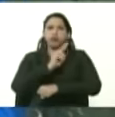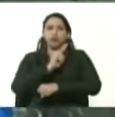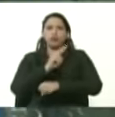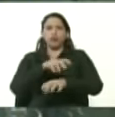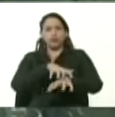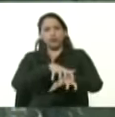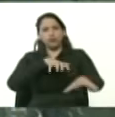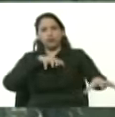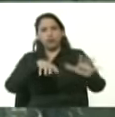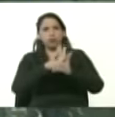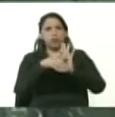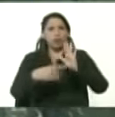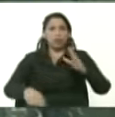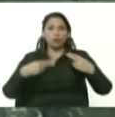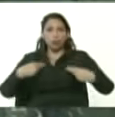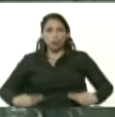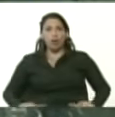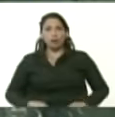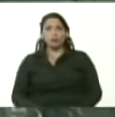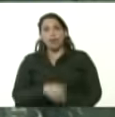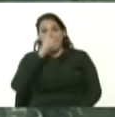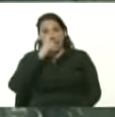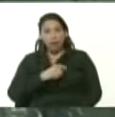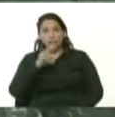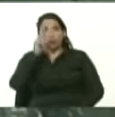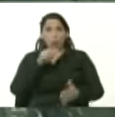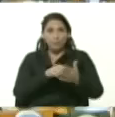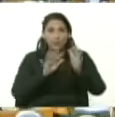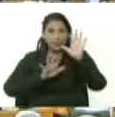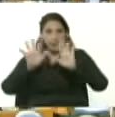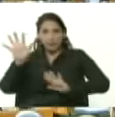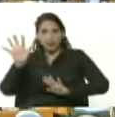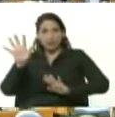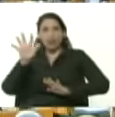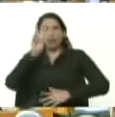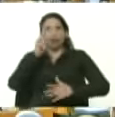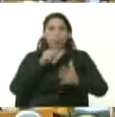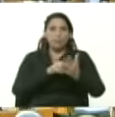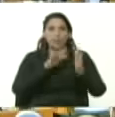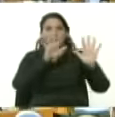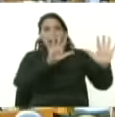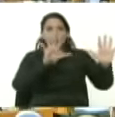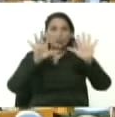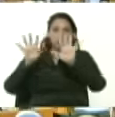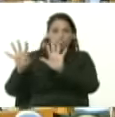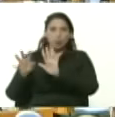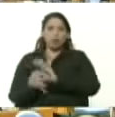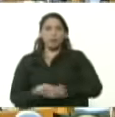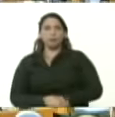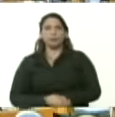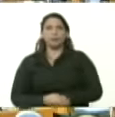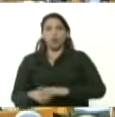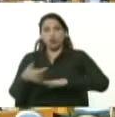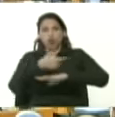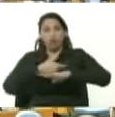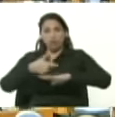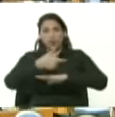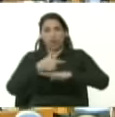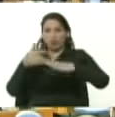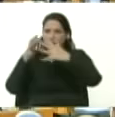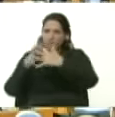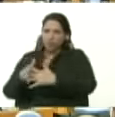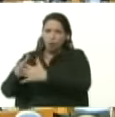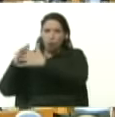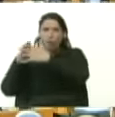derechos humanos. Entre el año 2015 y 2019, el gobierno de Estados